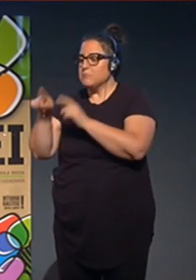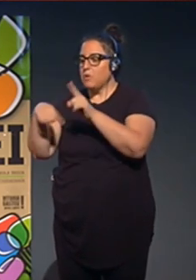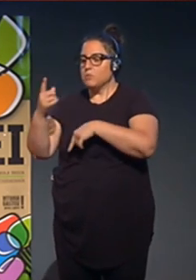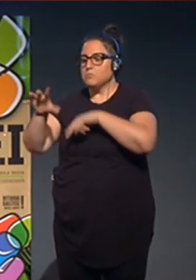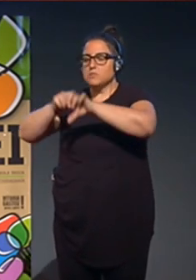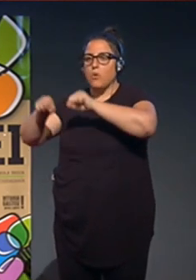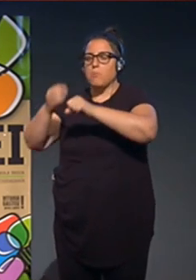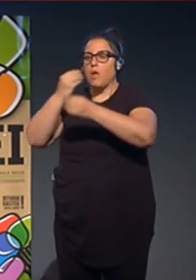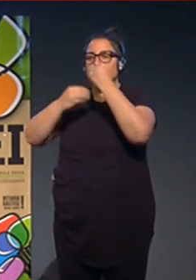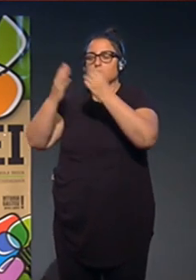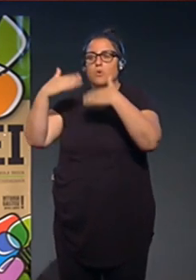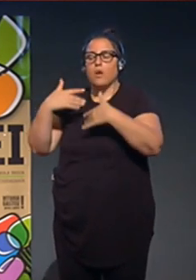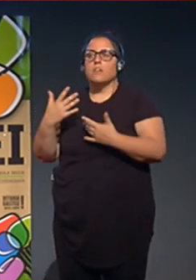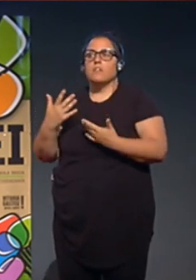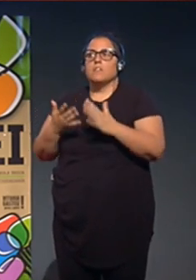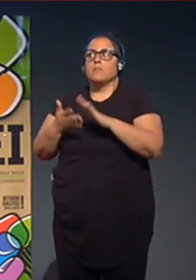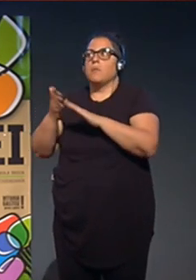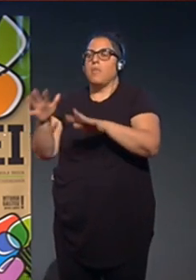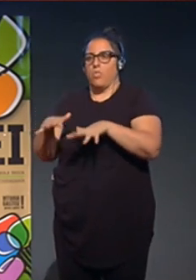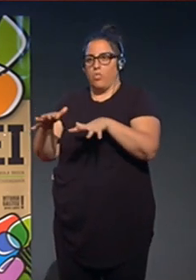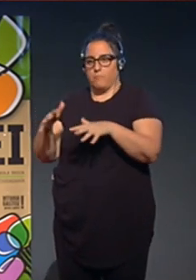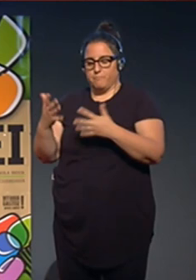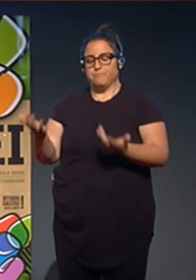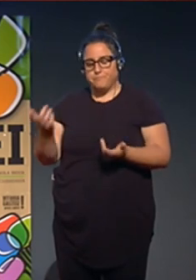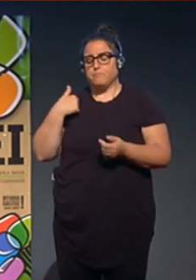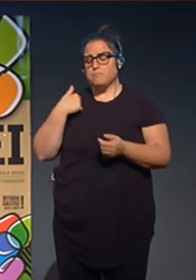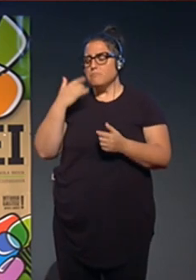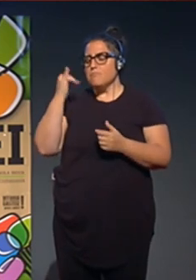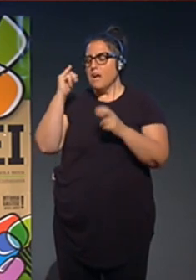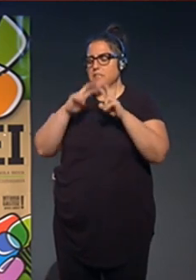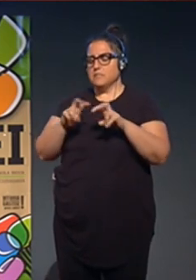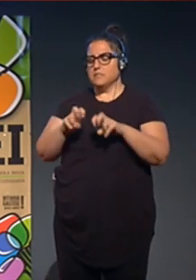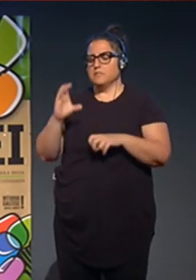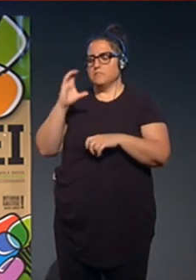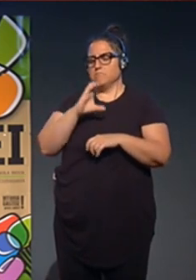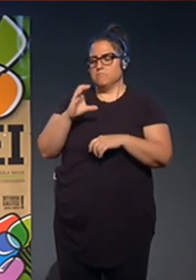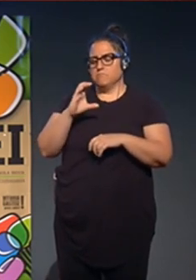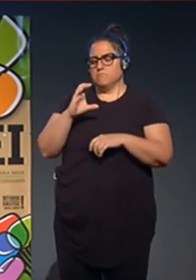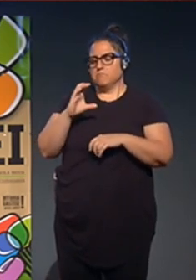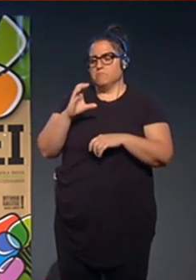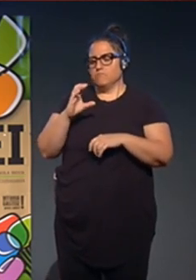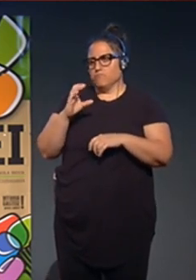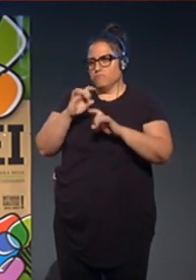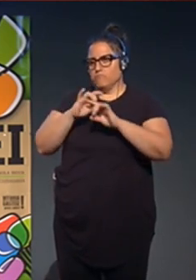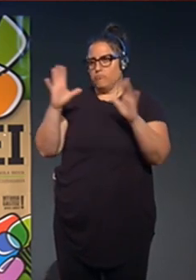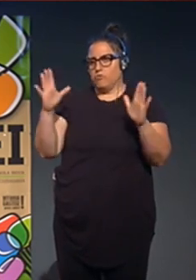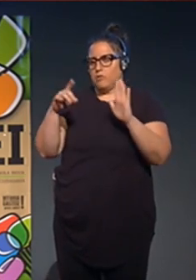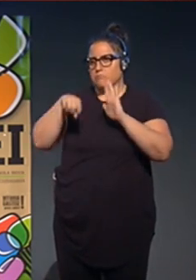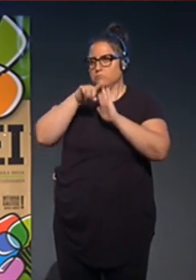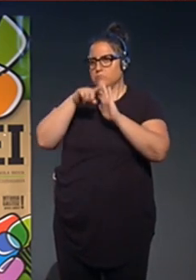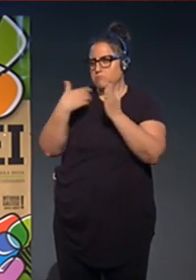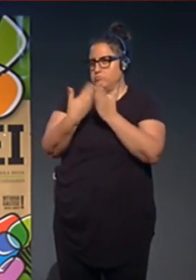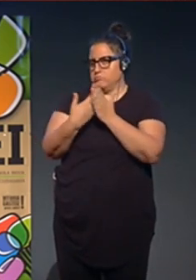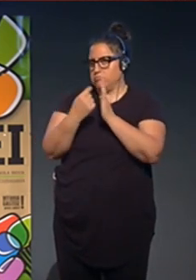consumen Y entonces hay una serie de estudios muy claro con cifras yo os voy a dar cifras sacar las conclusiones que queráis yo no quiero